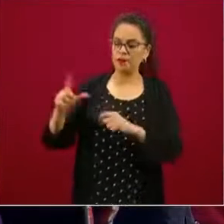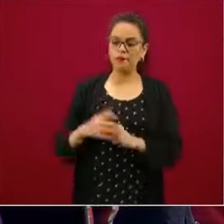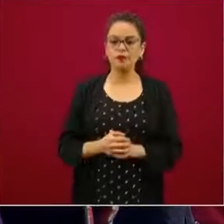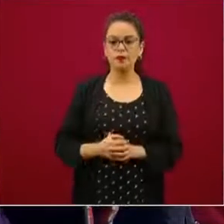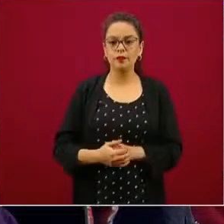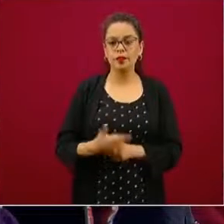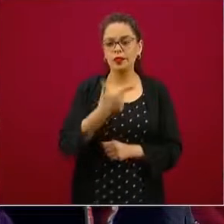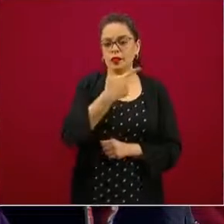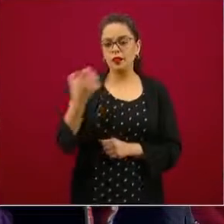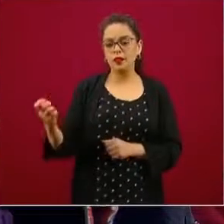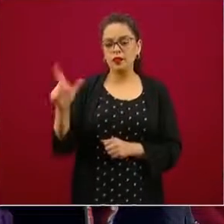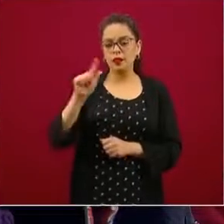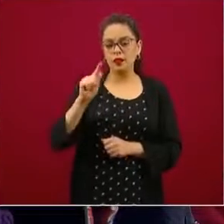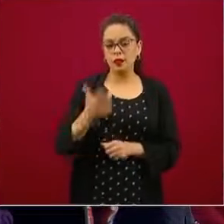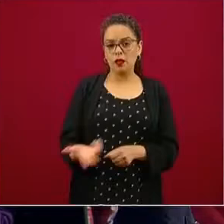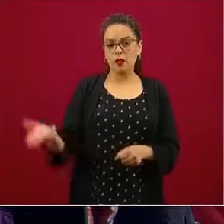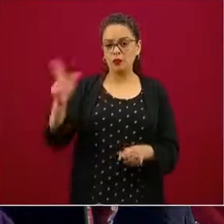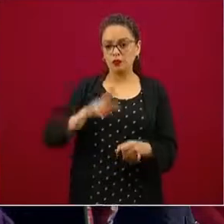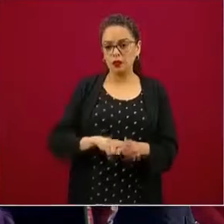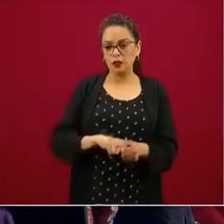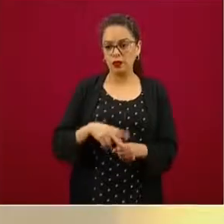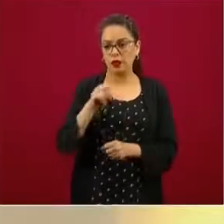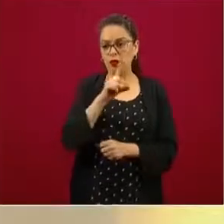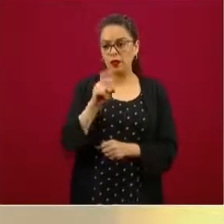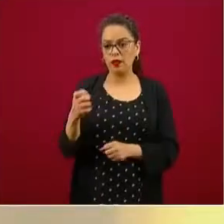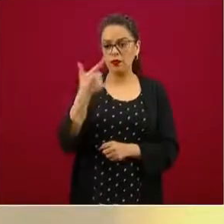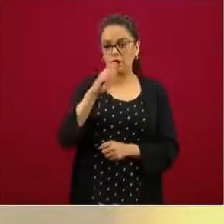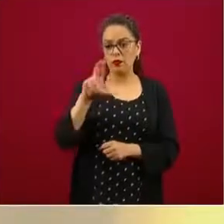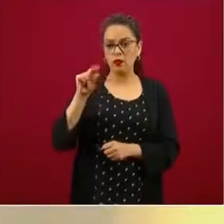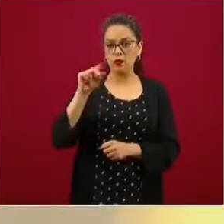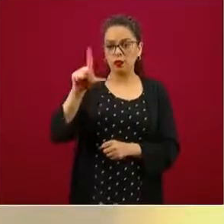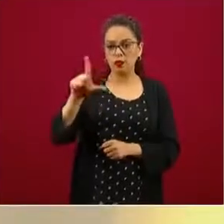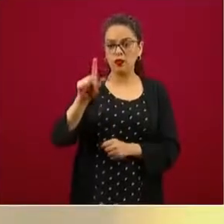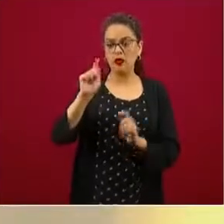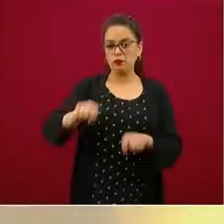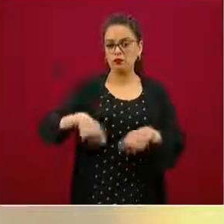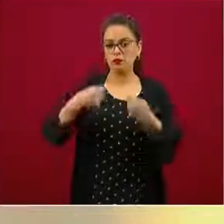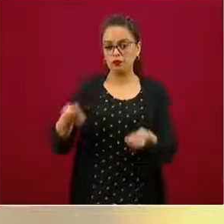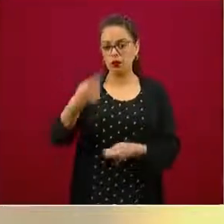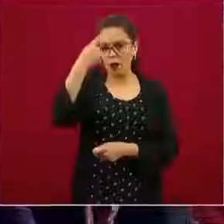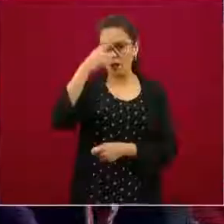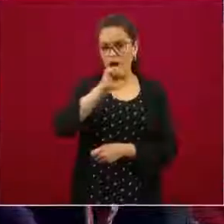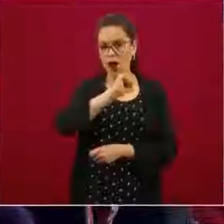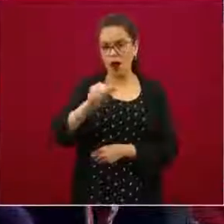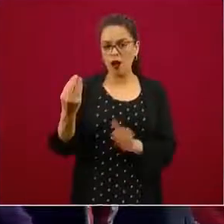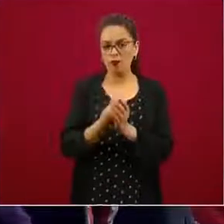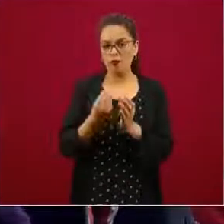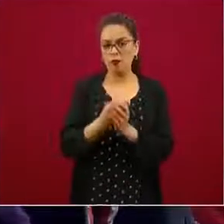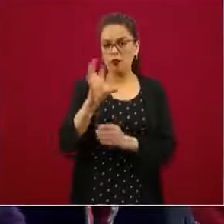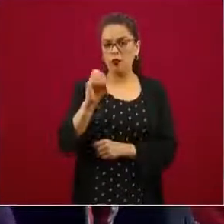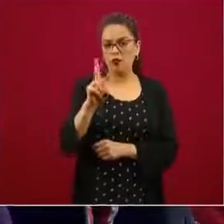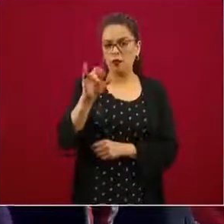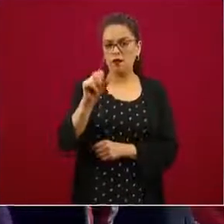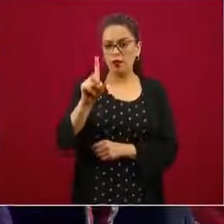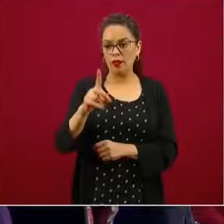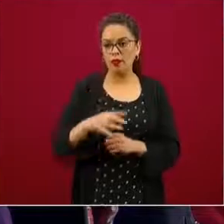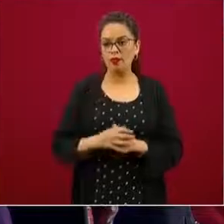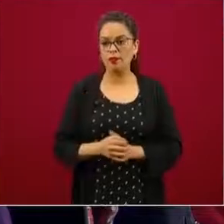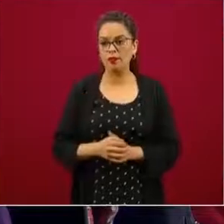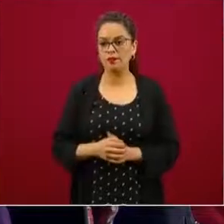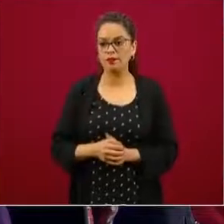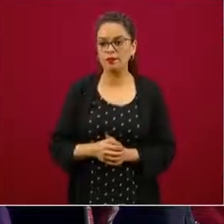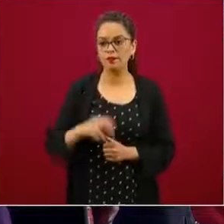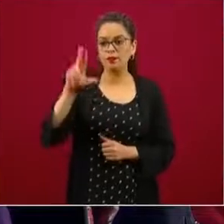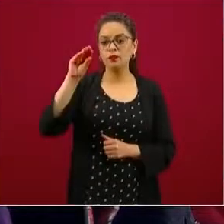770 hospitales, de los 787 hospitales COVID designados notificaron, esto es un 98%, y la ocupación subió un